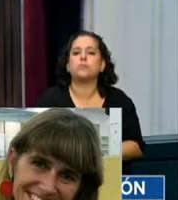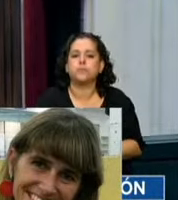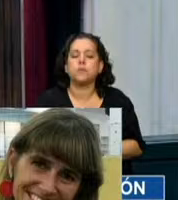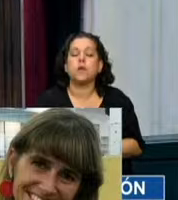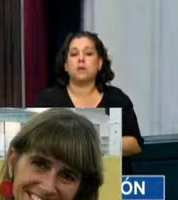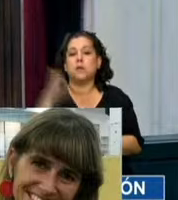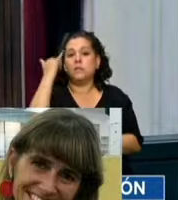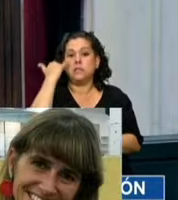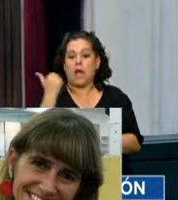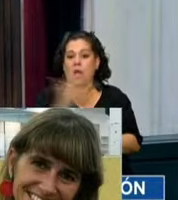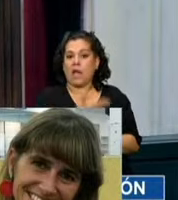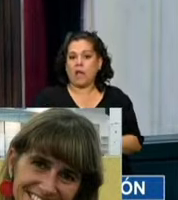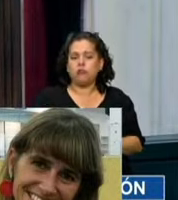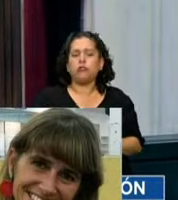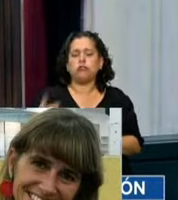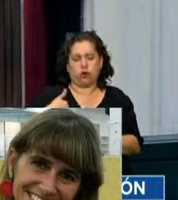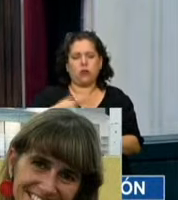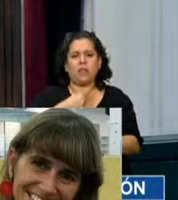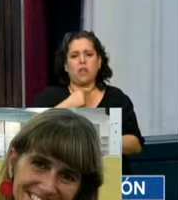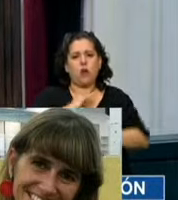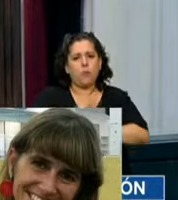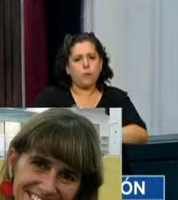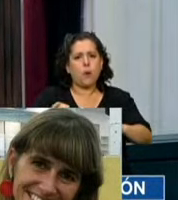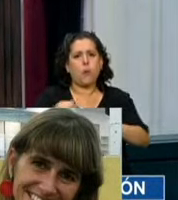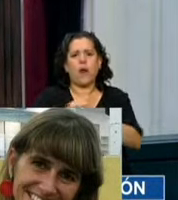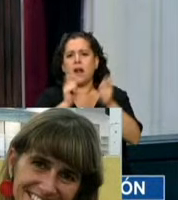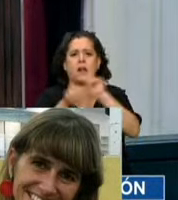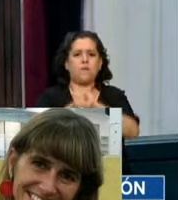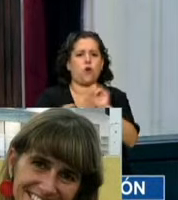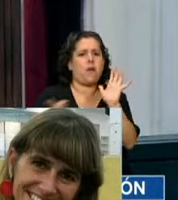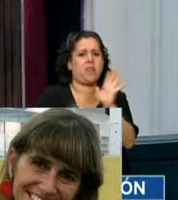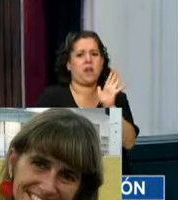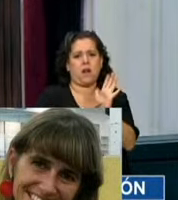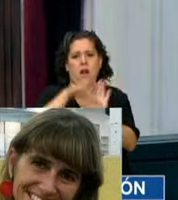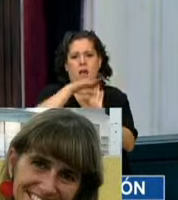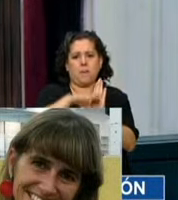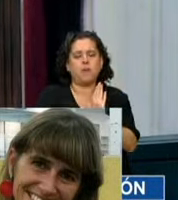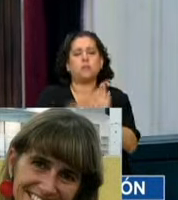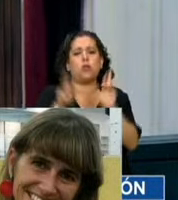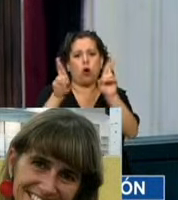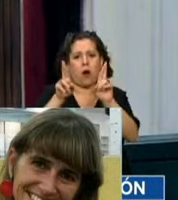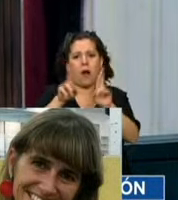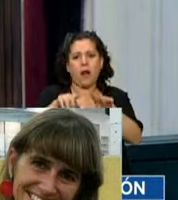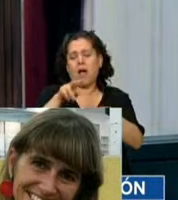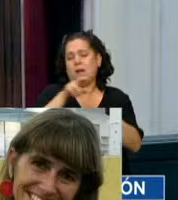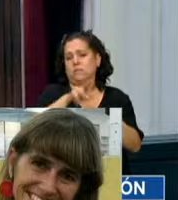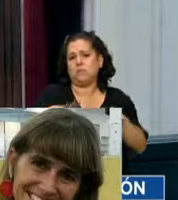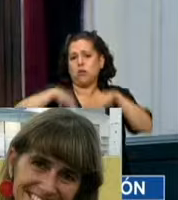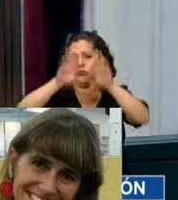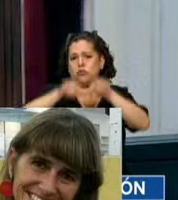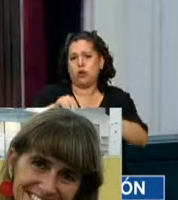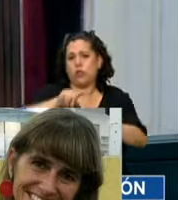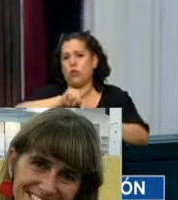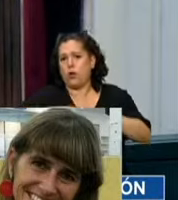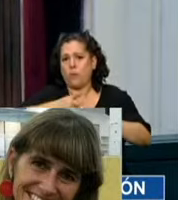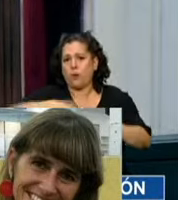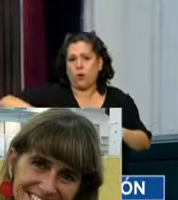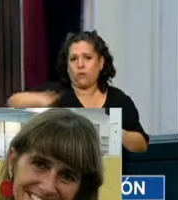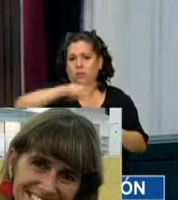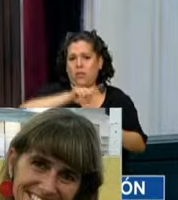dependerá justamente lo que decíamos hace un ratito de que José Luis esper convoque a presupuesto para darle el